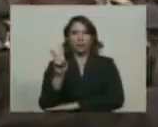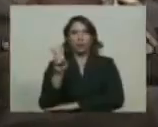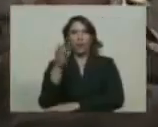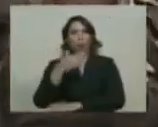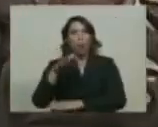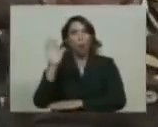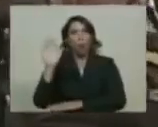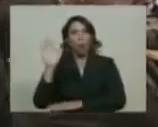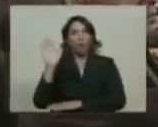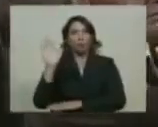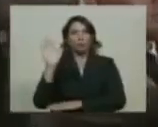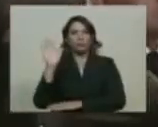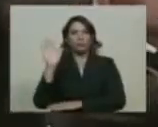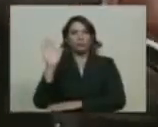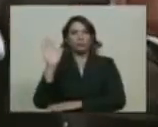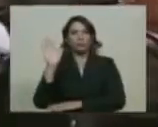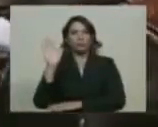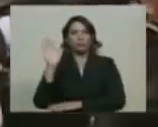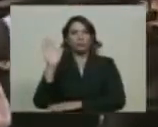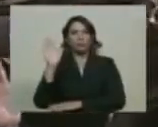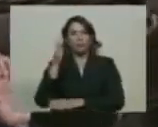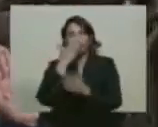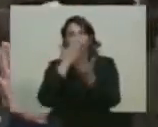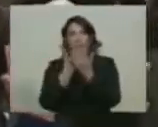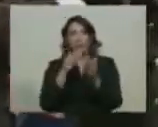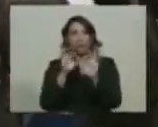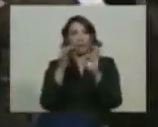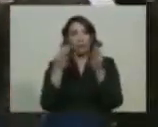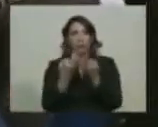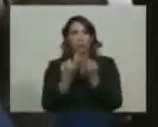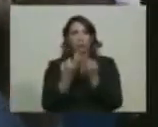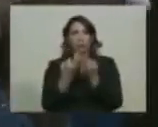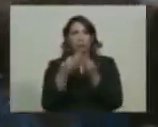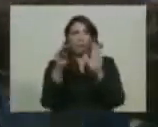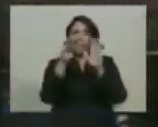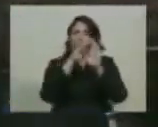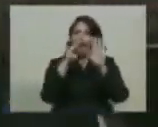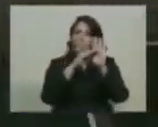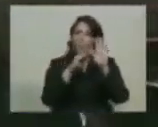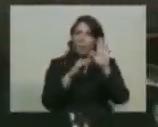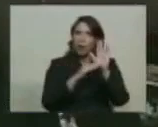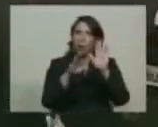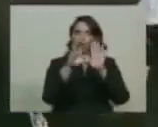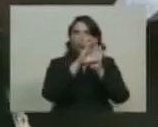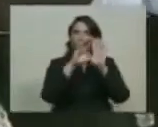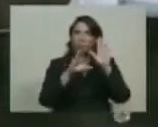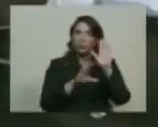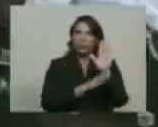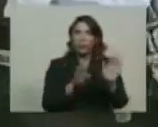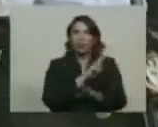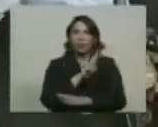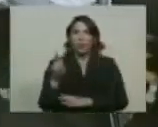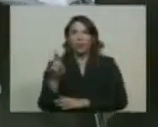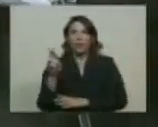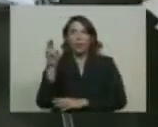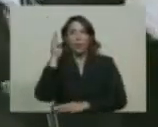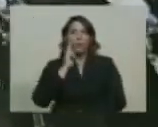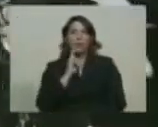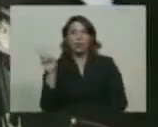ustedes, delante de sus familiares, cumplir con la Constitución de la República Bolivariana de